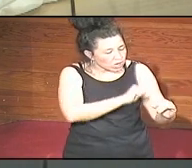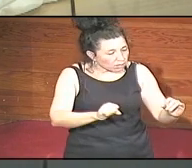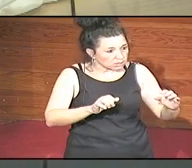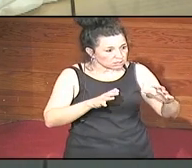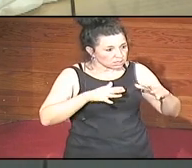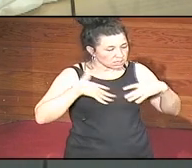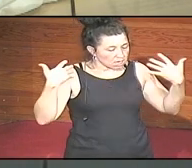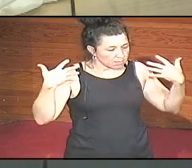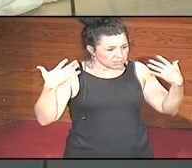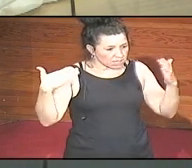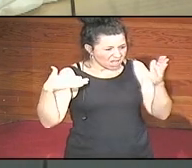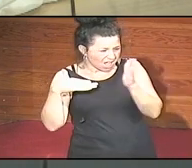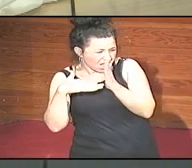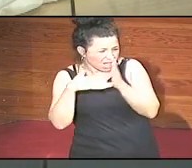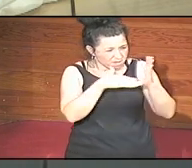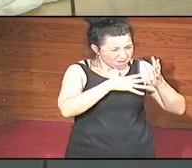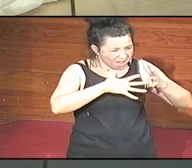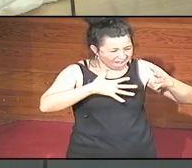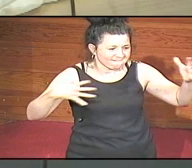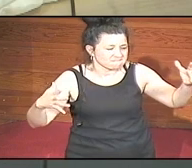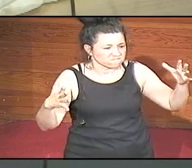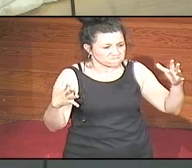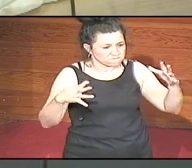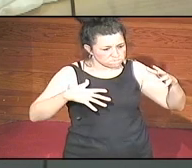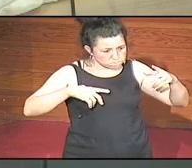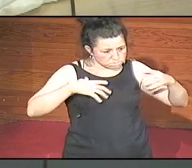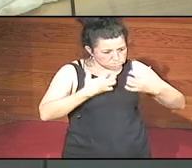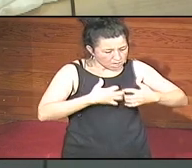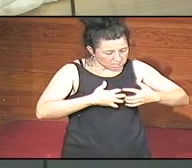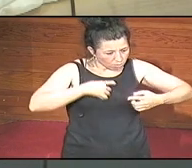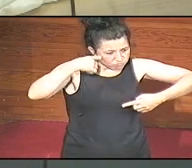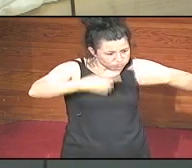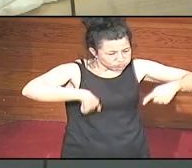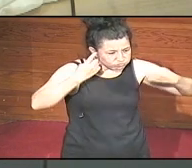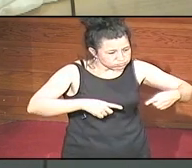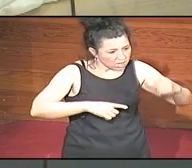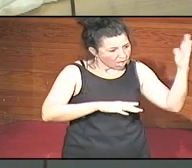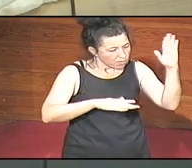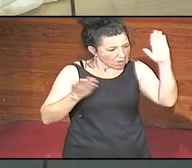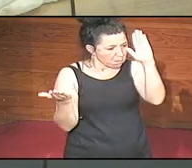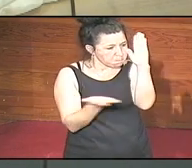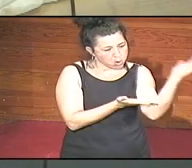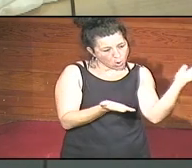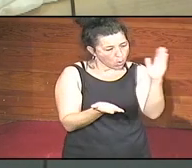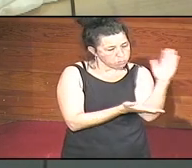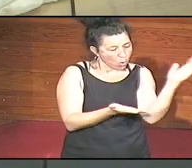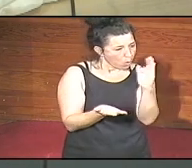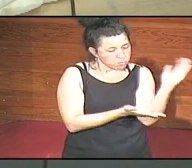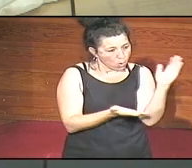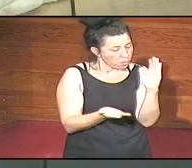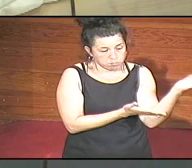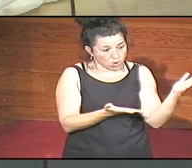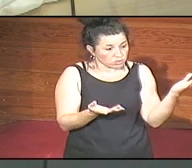monstruosidad de camiones y de maquinaria talando árboles ningún tipo de piedad ni